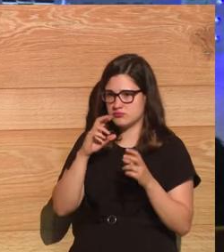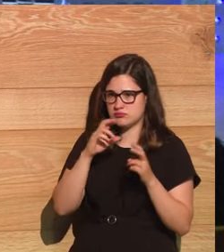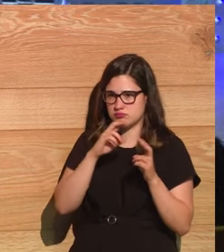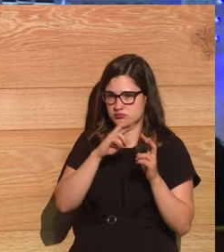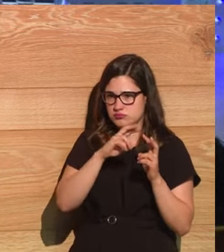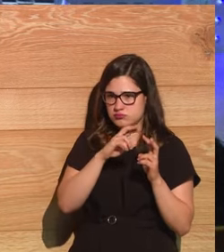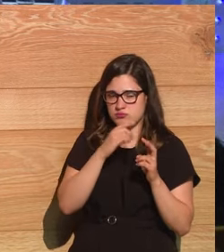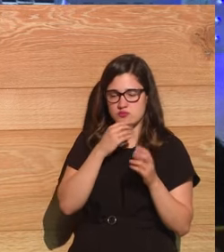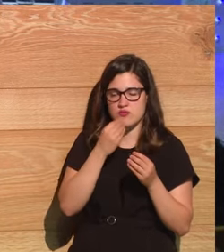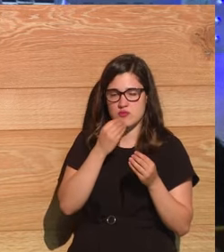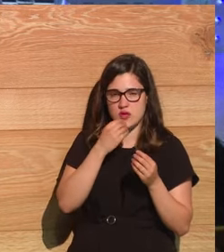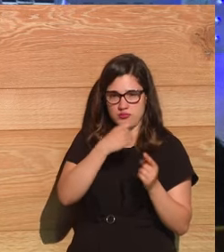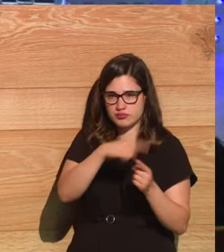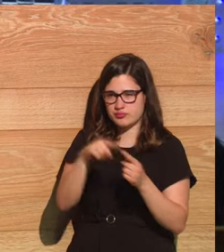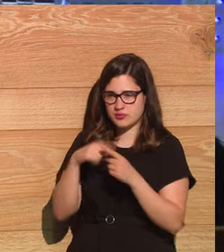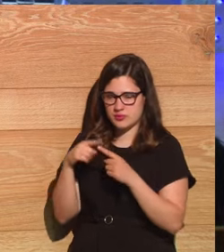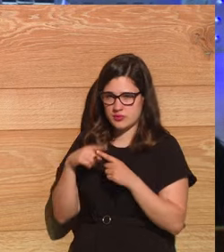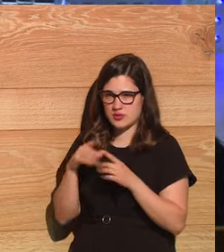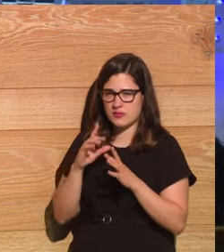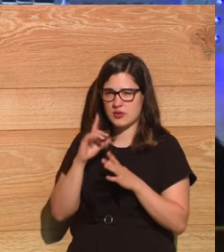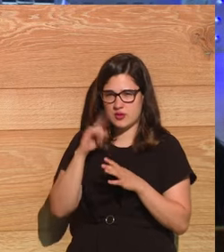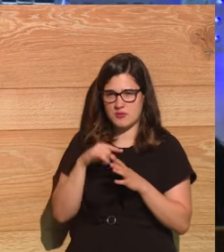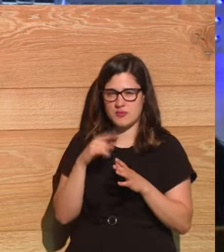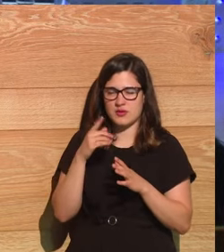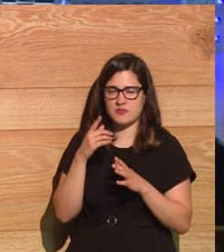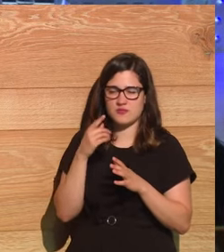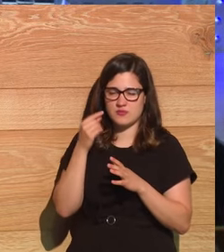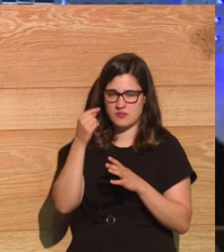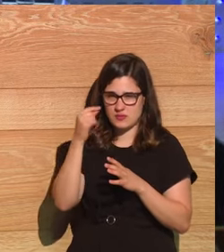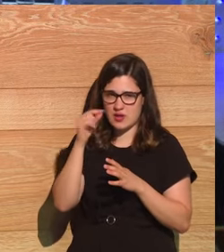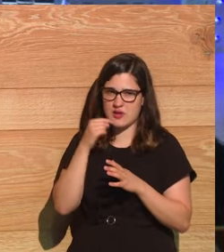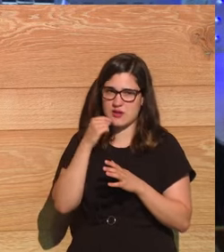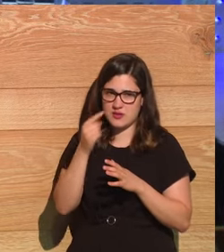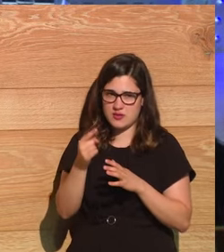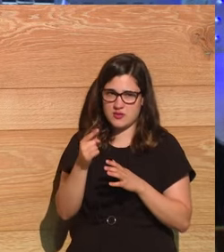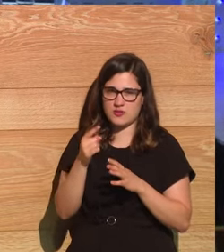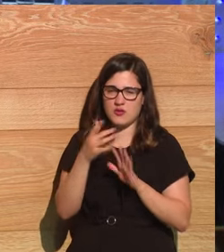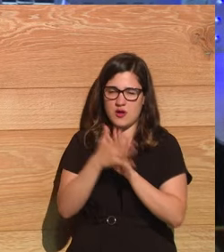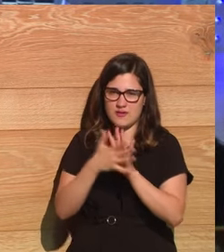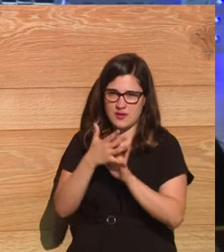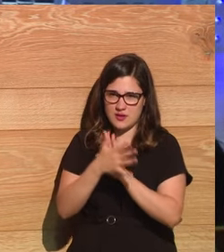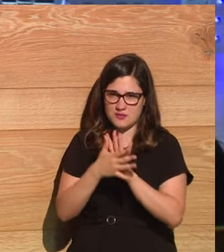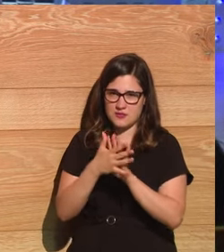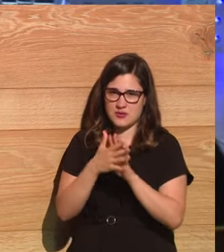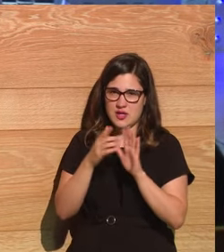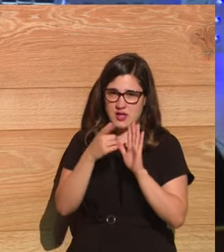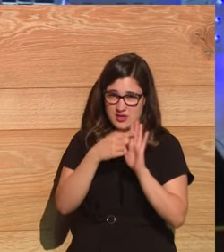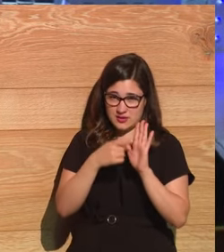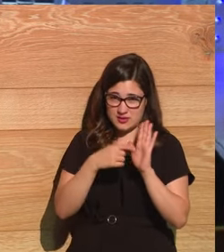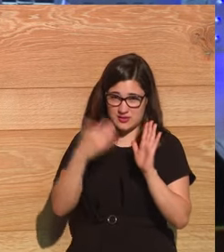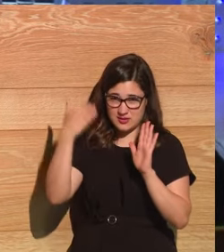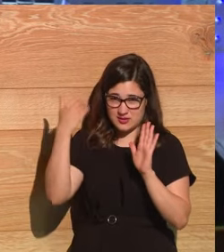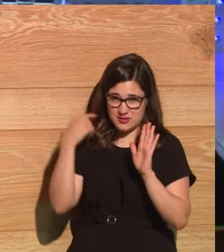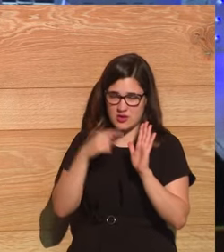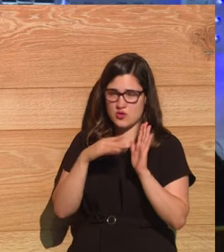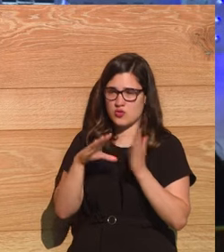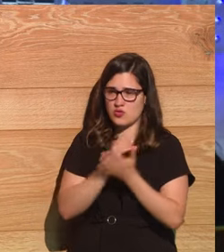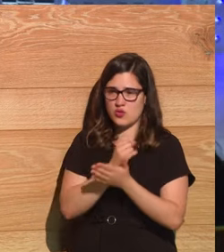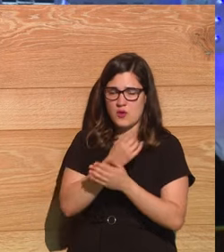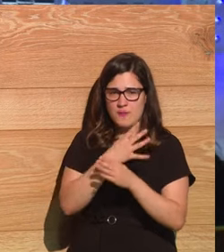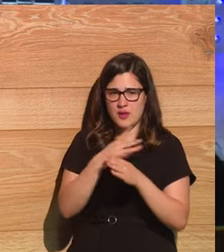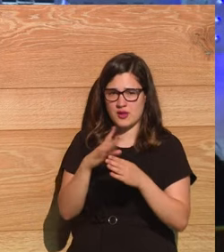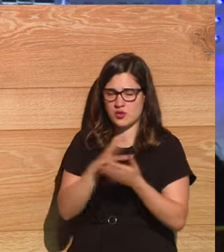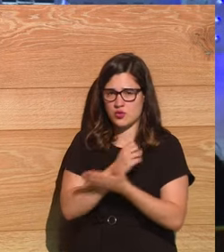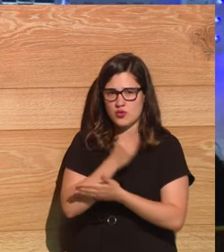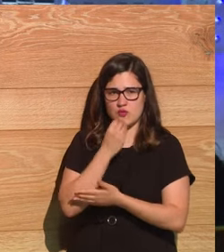Ahora, también te digo una cosa, ¿no? Cuando hablamos de la paleodieta, comida natural y todo, plantas, o sea, el verdadero riesgo para un